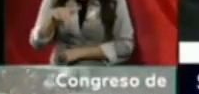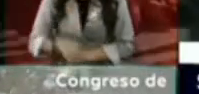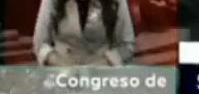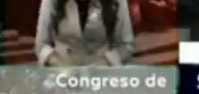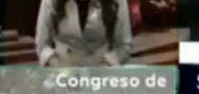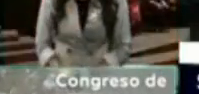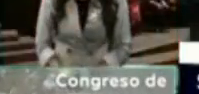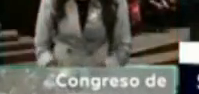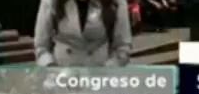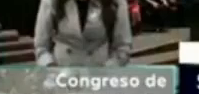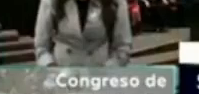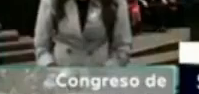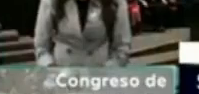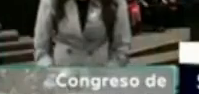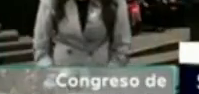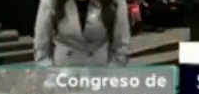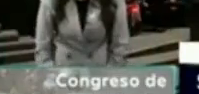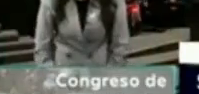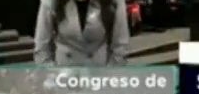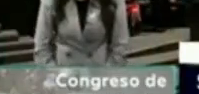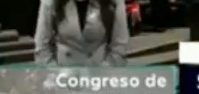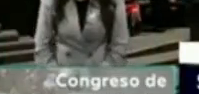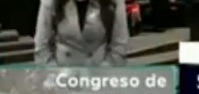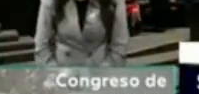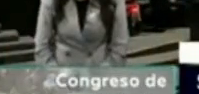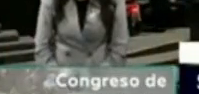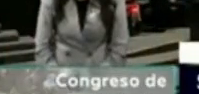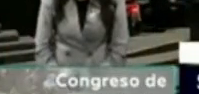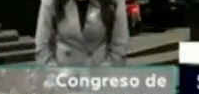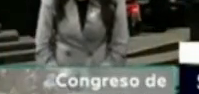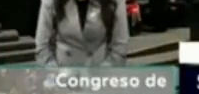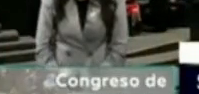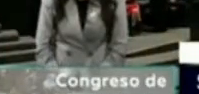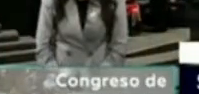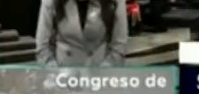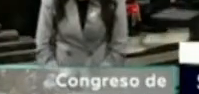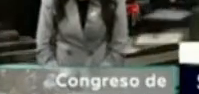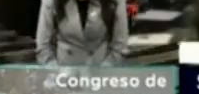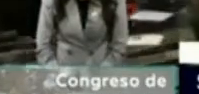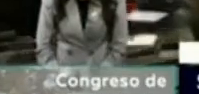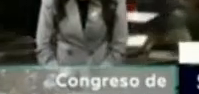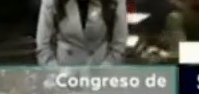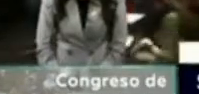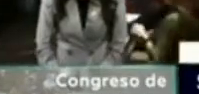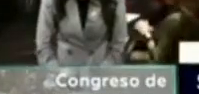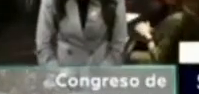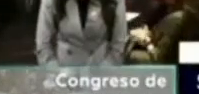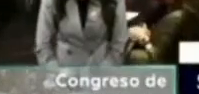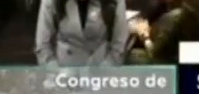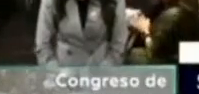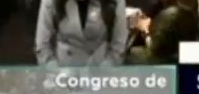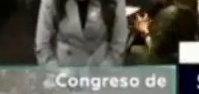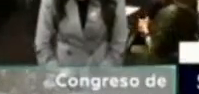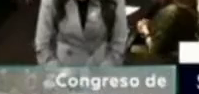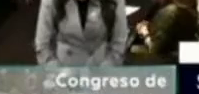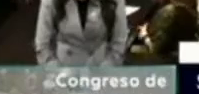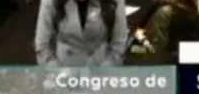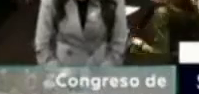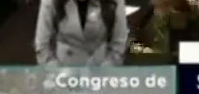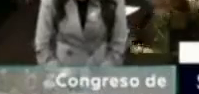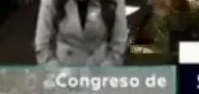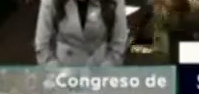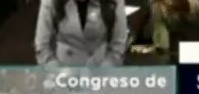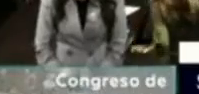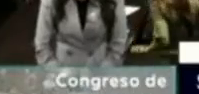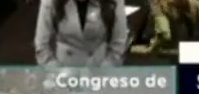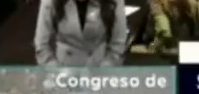tenían una sociedad muy cercana con García Luna, ninguno lo ha defendido, lo han dejado caer en mi pueblo, como seguramente como